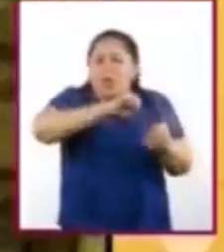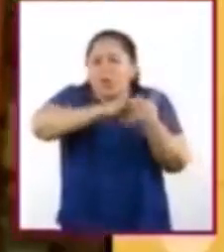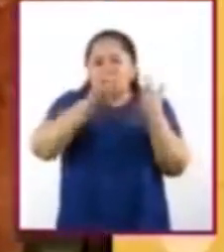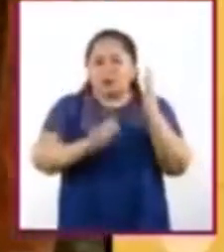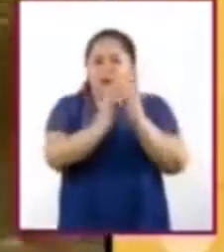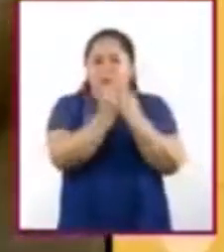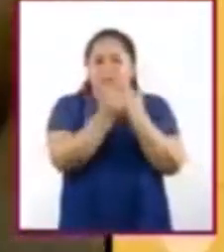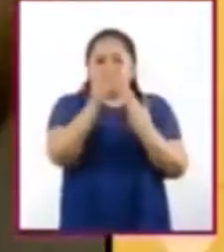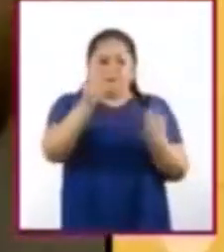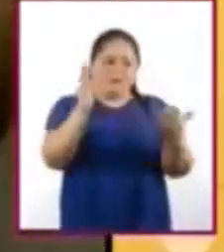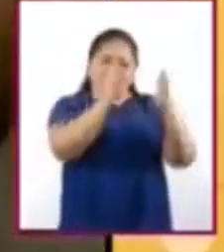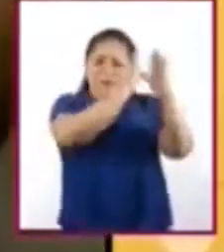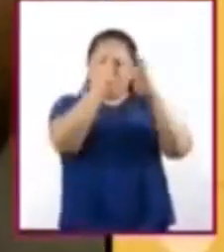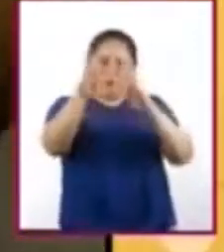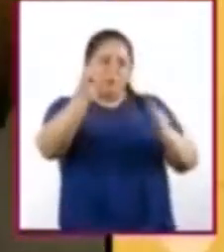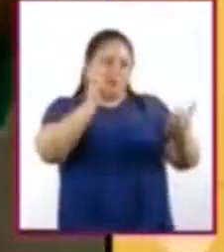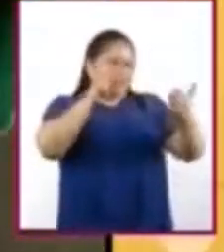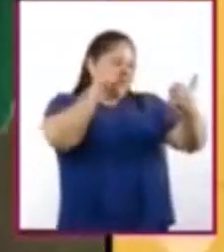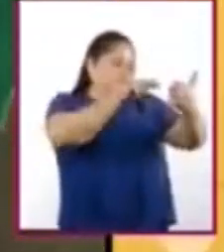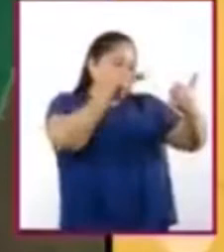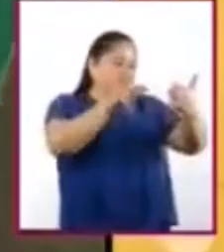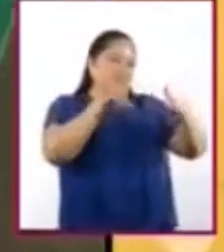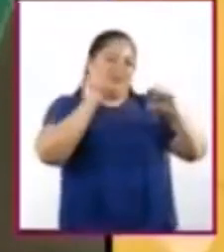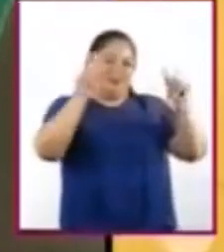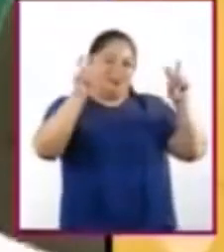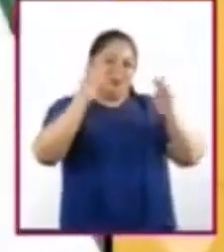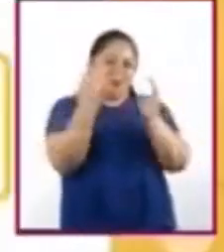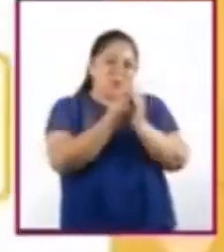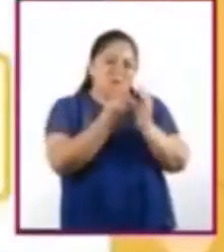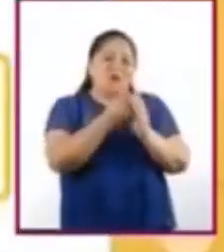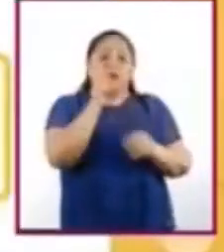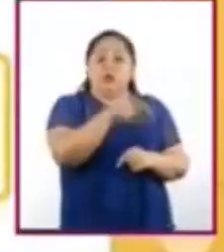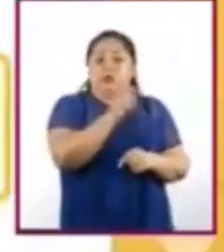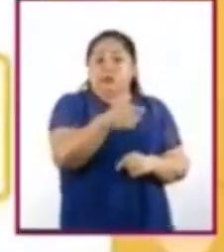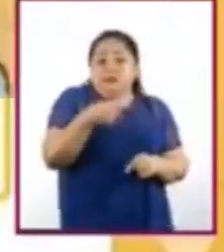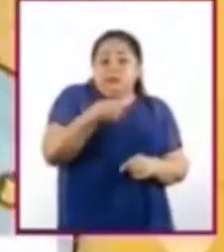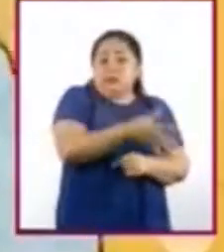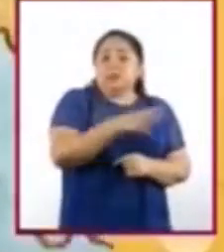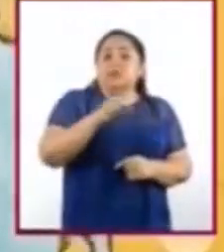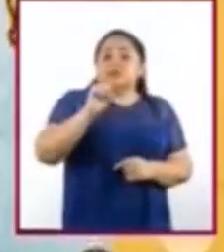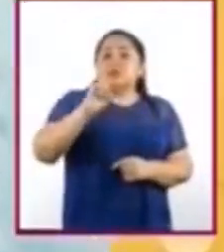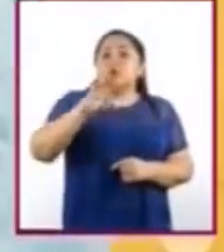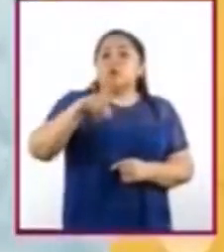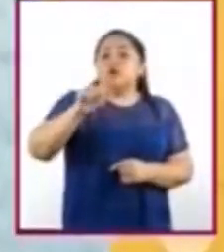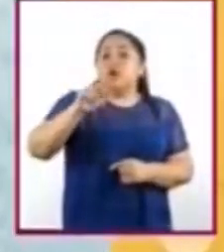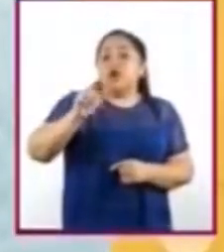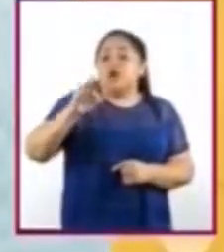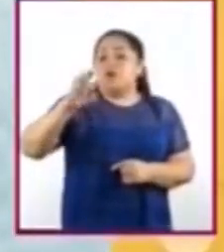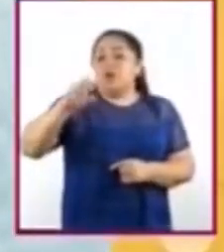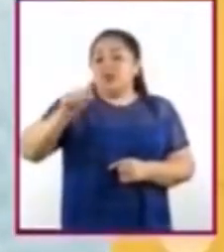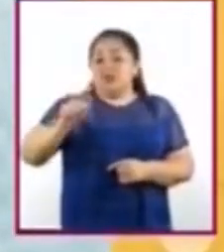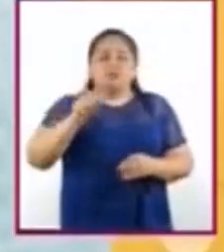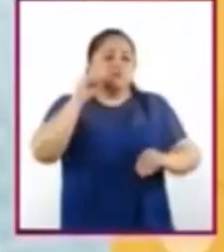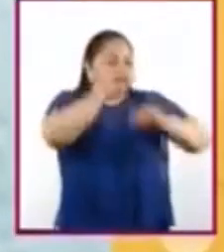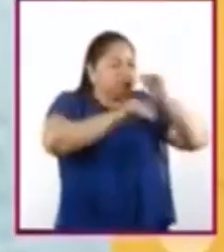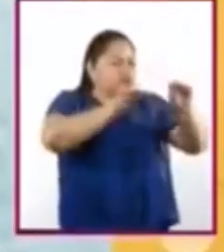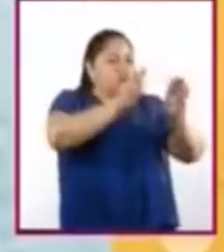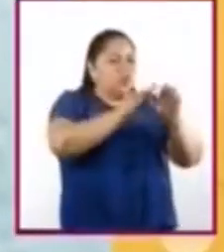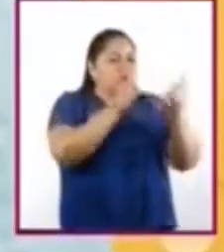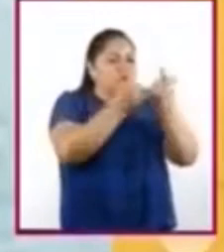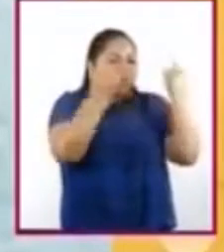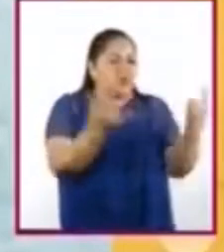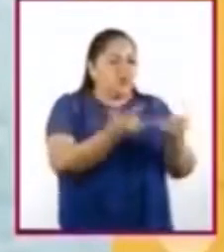que has consultado en la biblioteca sobre los temas del curso son fuentes secundarias, reconstruyendo Pompeya a través de las